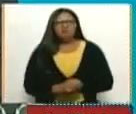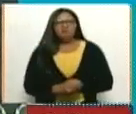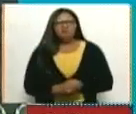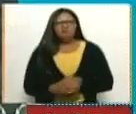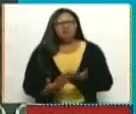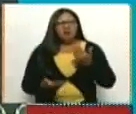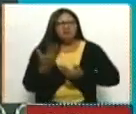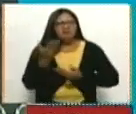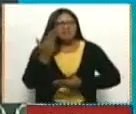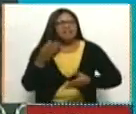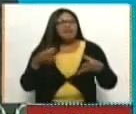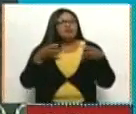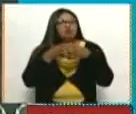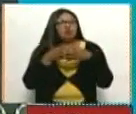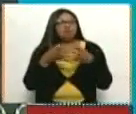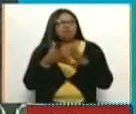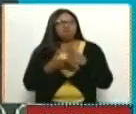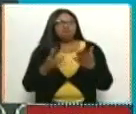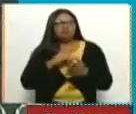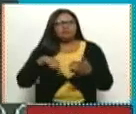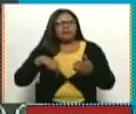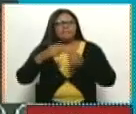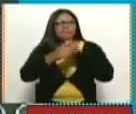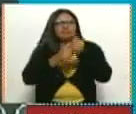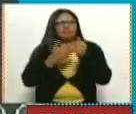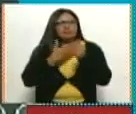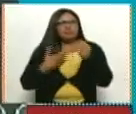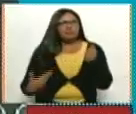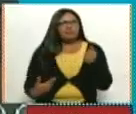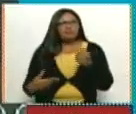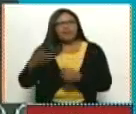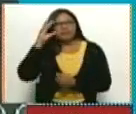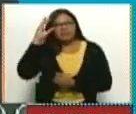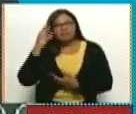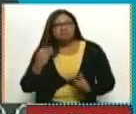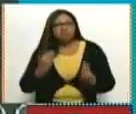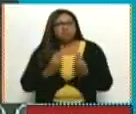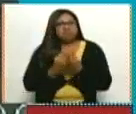Importantes reuniones con nuestra vicepresidenta ejecutiva, Delcy Rodríguez,